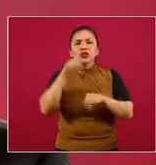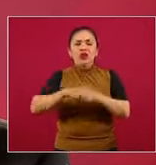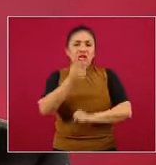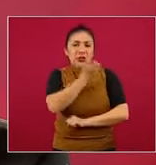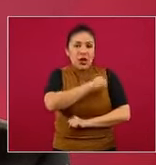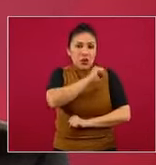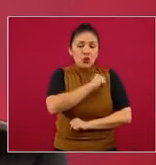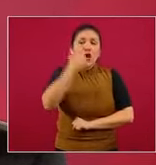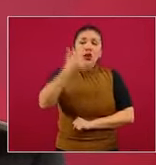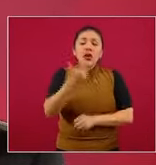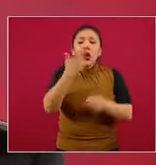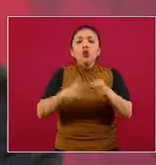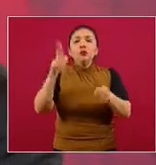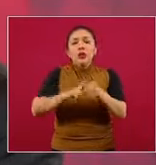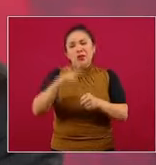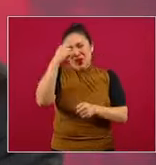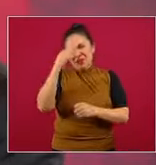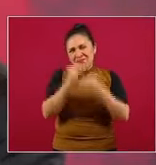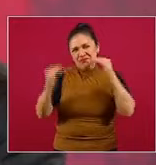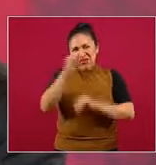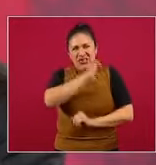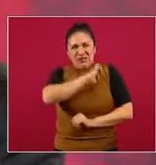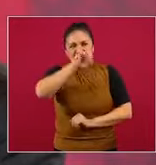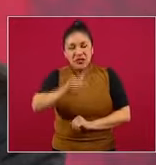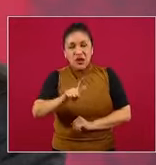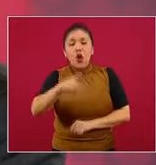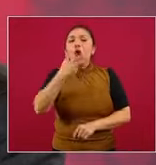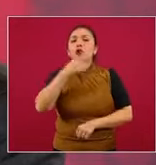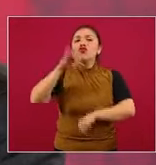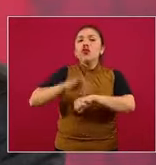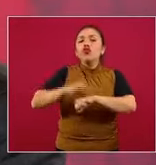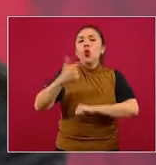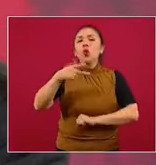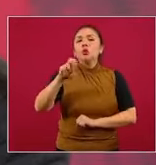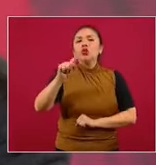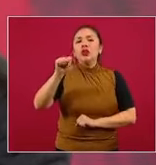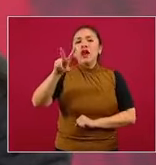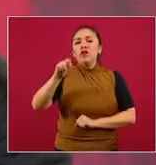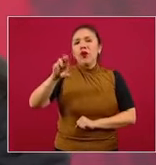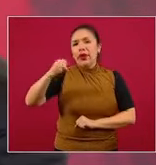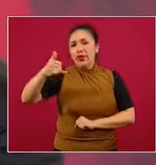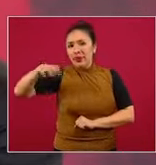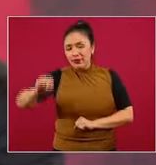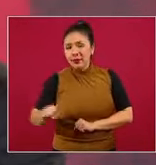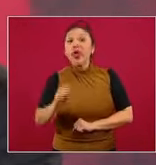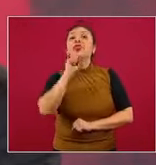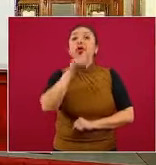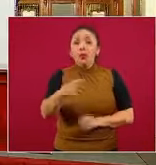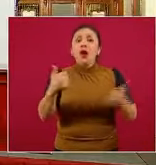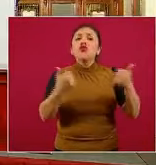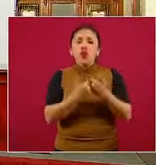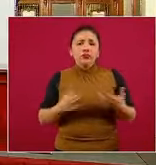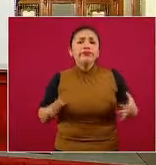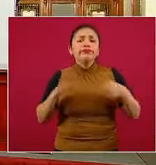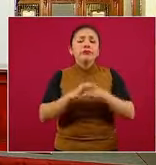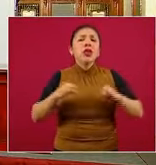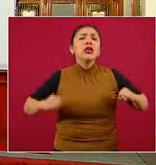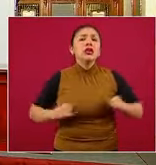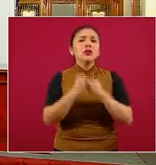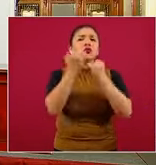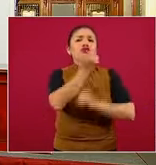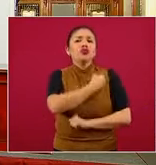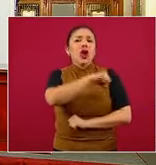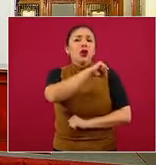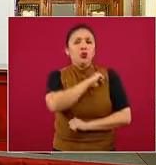y Hospitales de Alta Especialidad, el doctor Gustavo Reyes Terán, y también en coordinación con el Instituto de